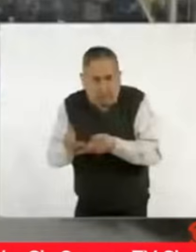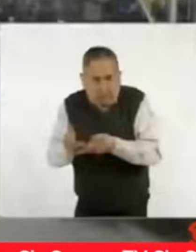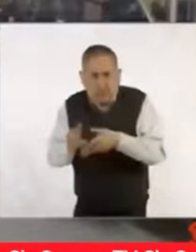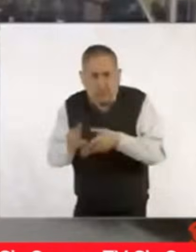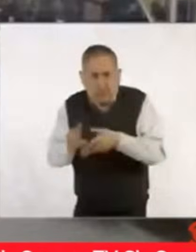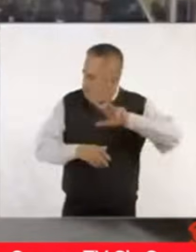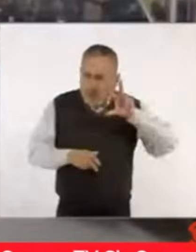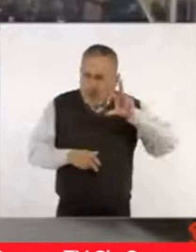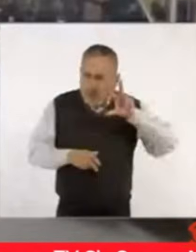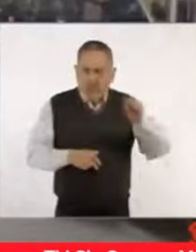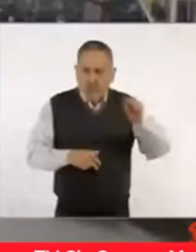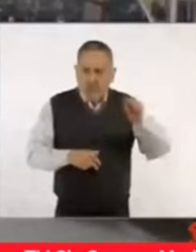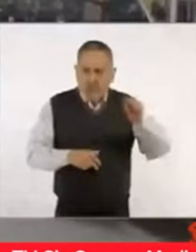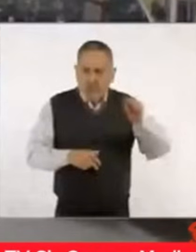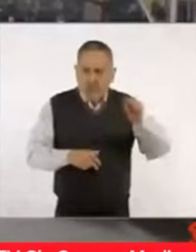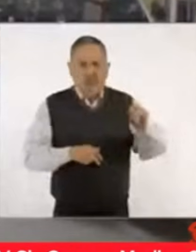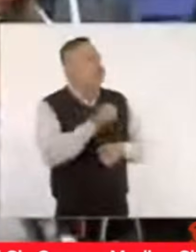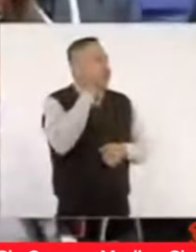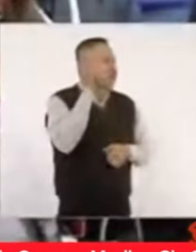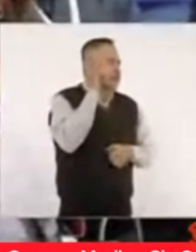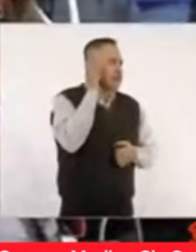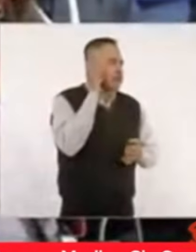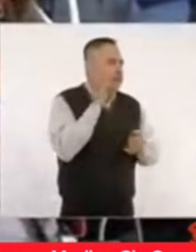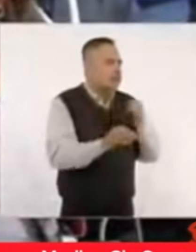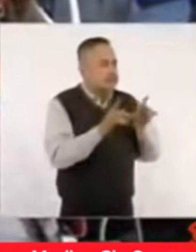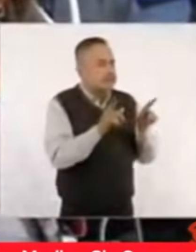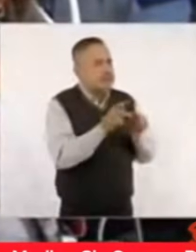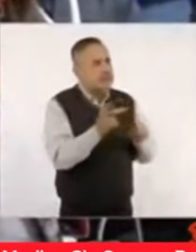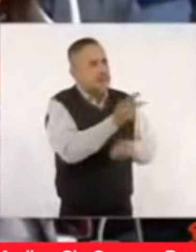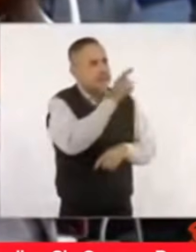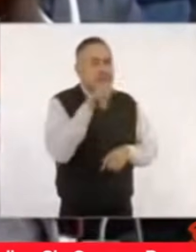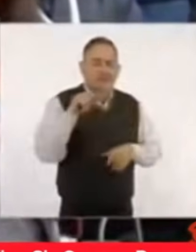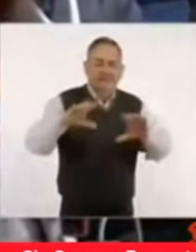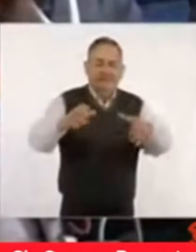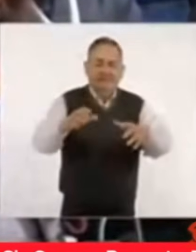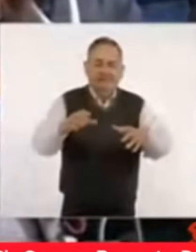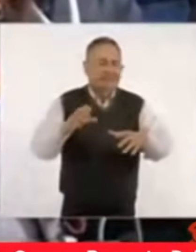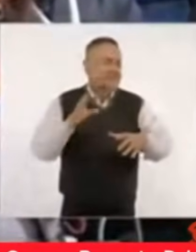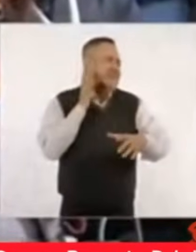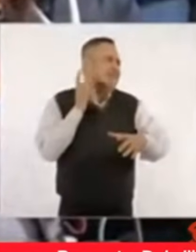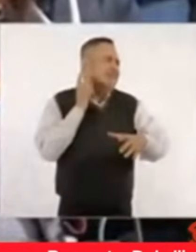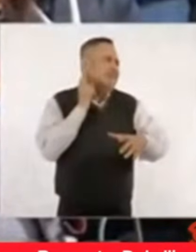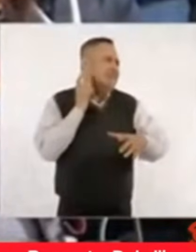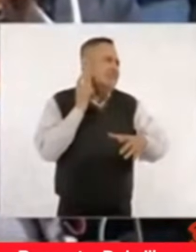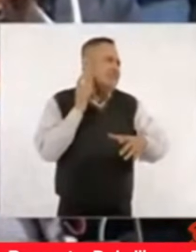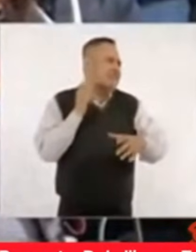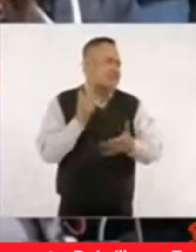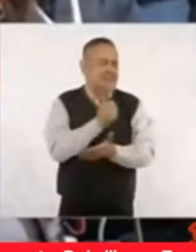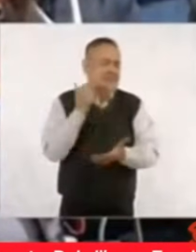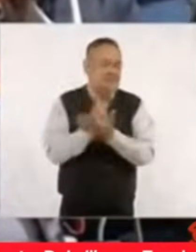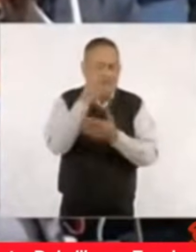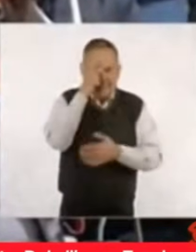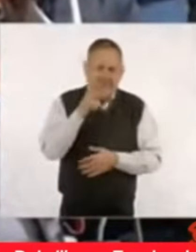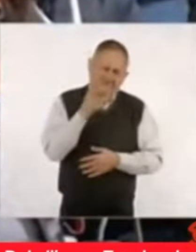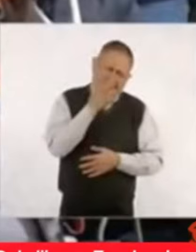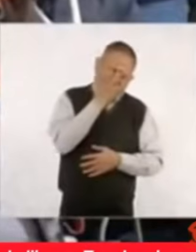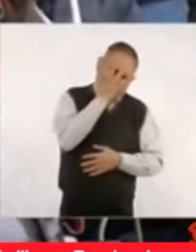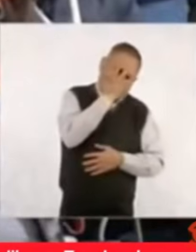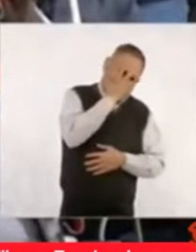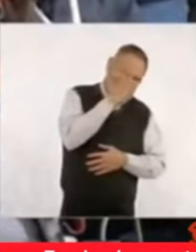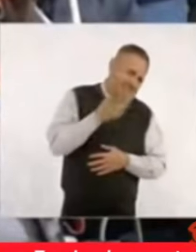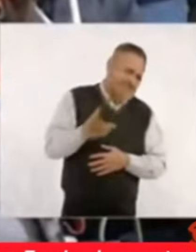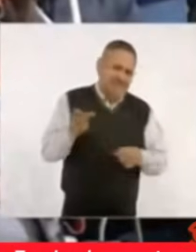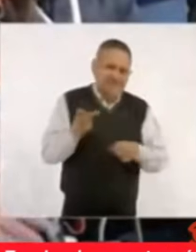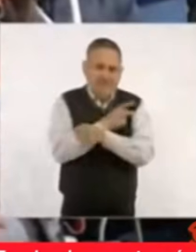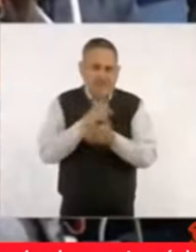Ayer hubo un hecho muy bochornoso en el Congreso de la Ciudad de México. Usted haría un llamado a que